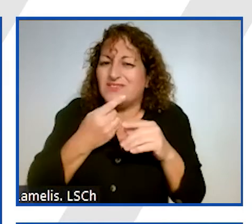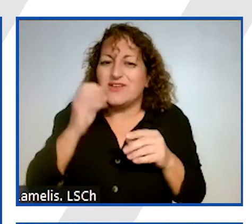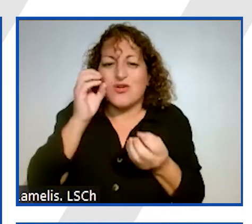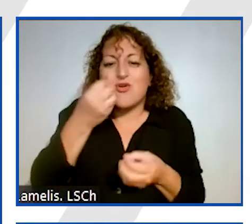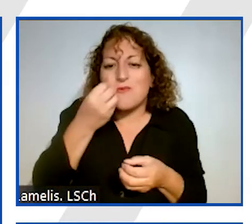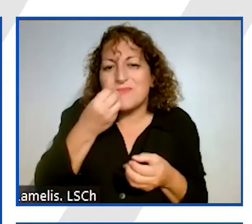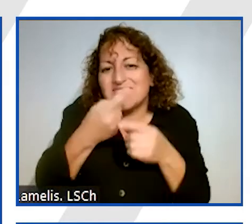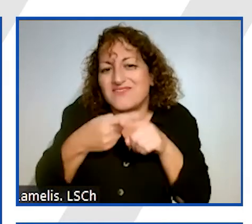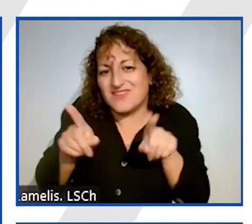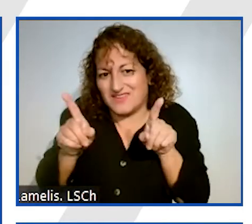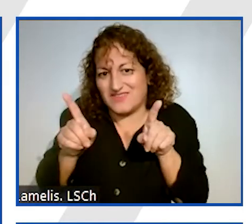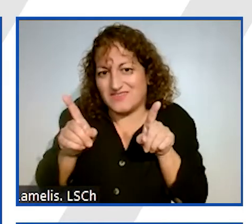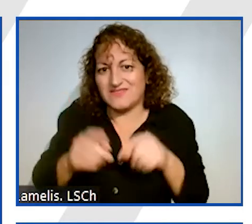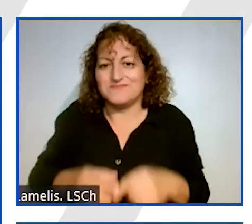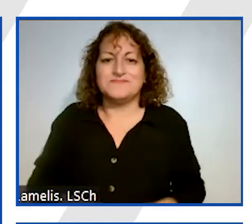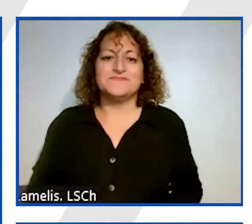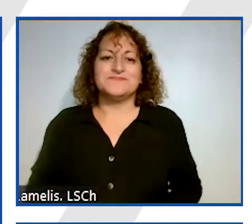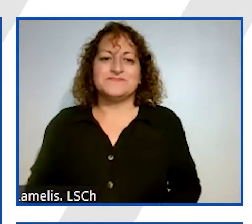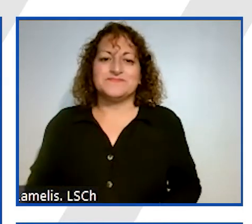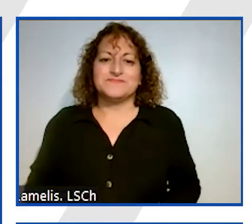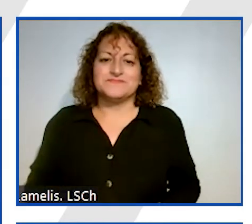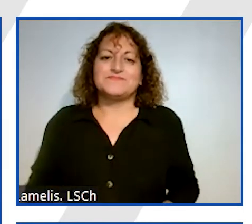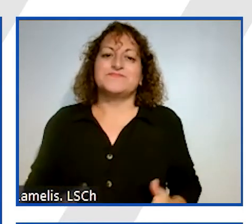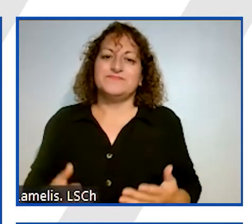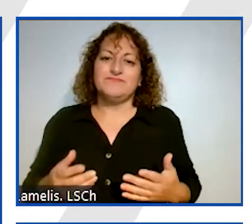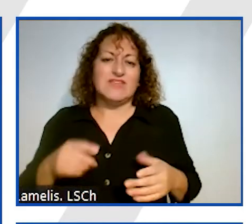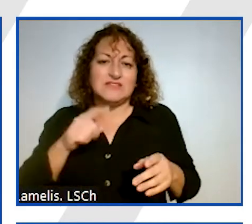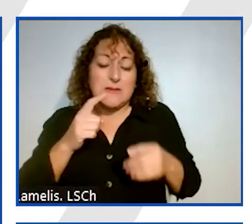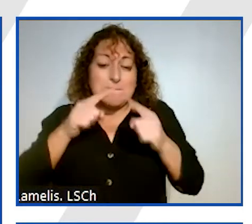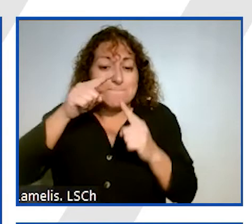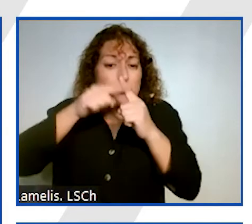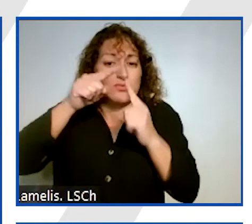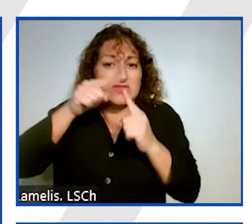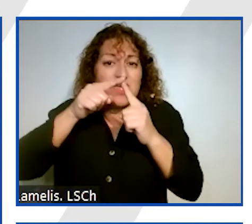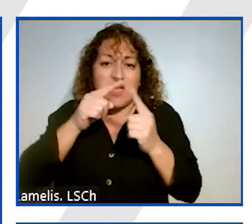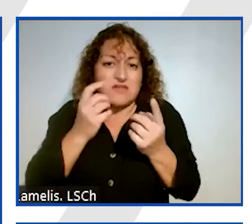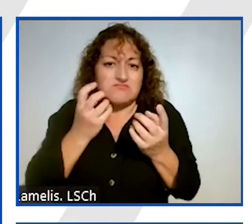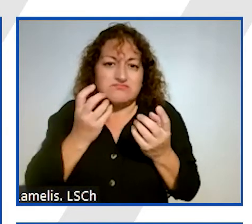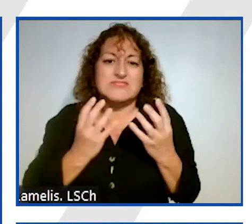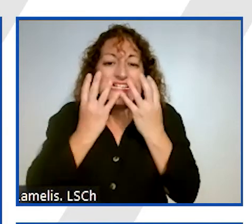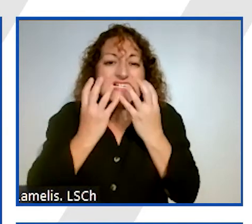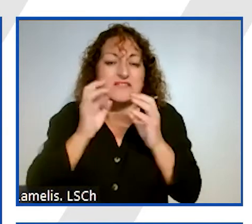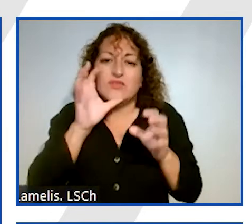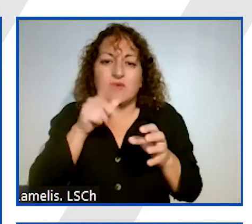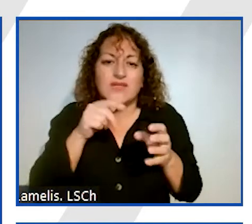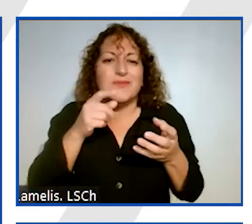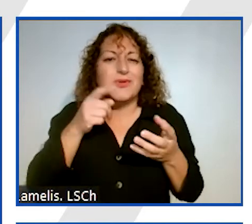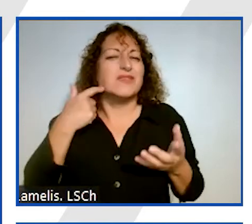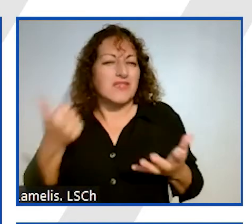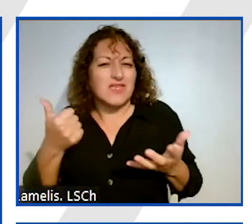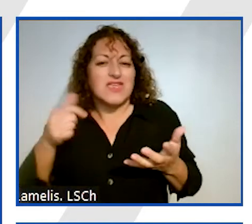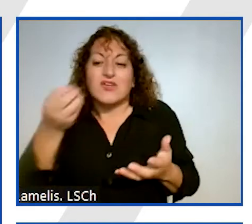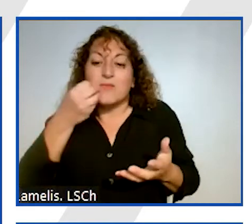esas celdas que ven ahí es uno de los dientes, pero son dientes que no tienen punta y están hechos básicamente para moler.